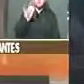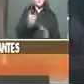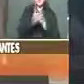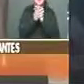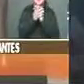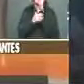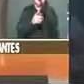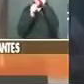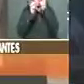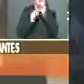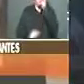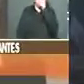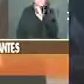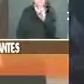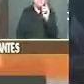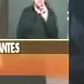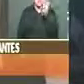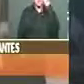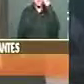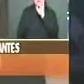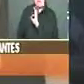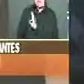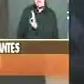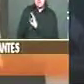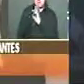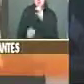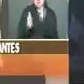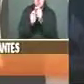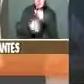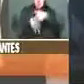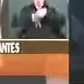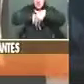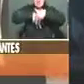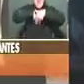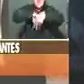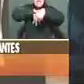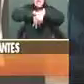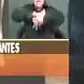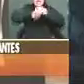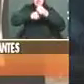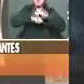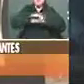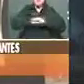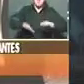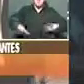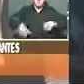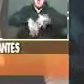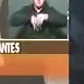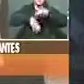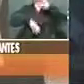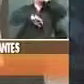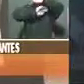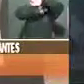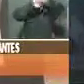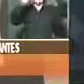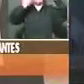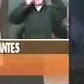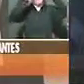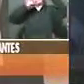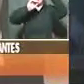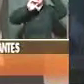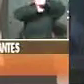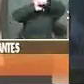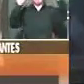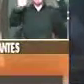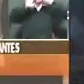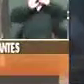saludo, que Dios los bendiga a todos. Ojalá nos acompañen el próximo sábado en la marcha, una marcha donde vamos a reaccionar pacíficamente para decirle al gobierno no más, no más con